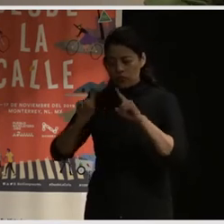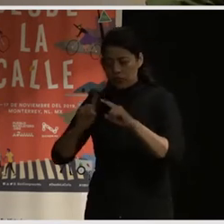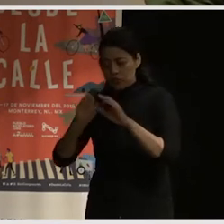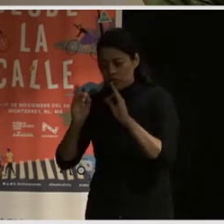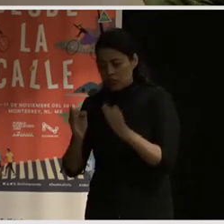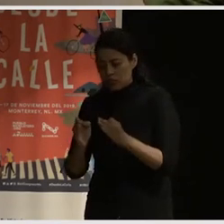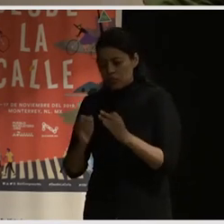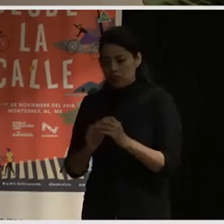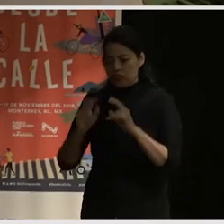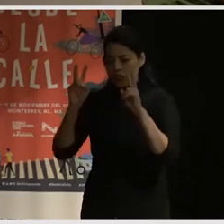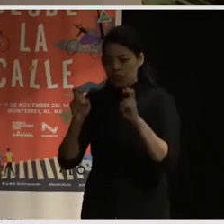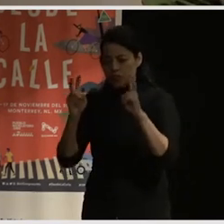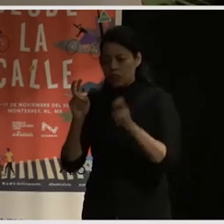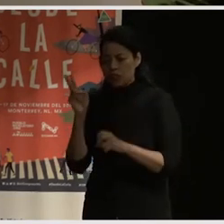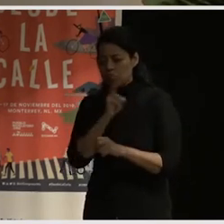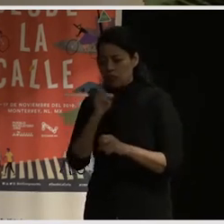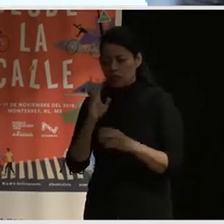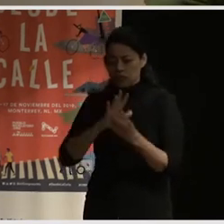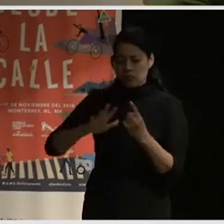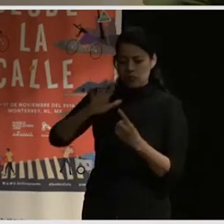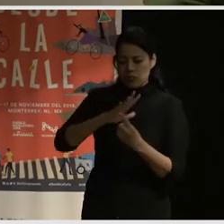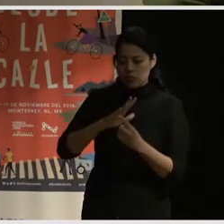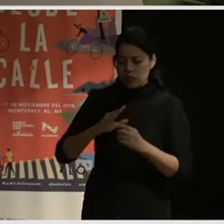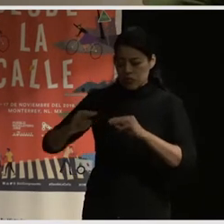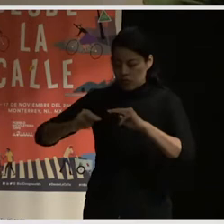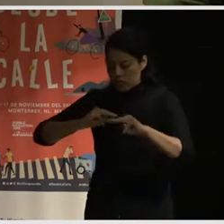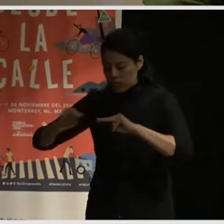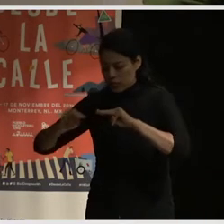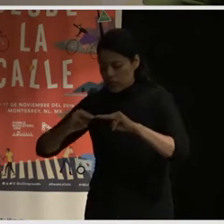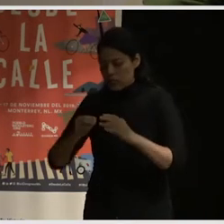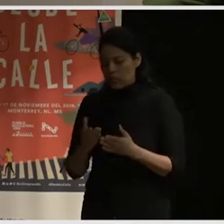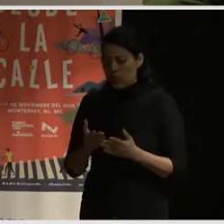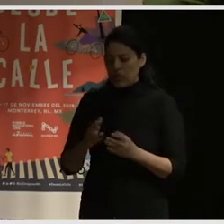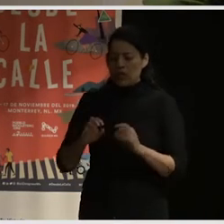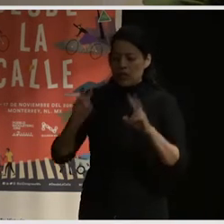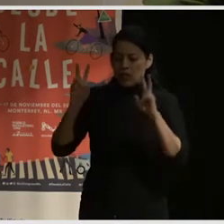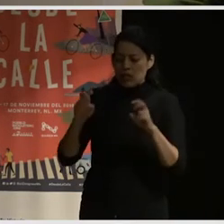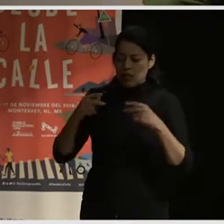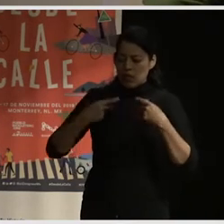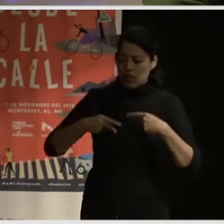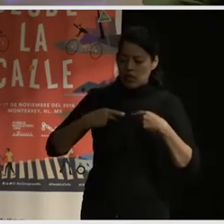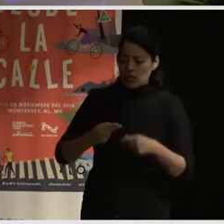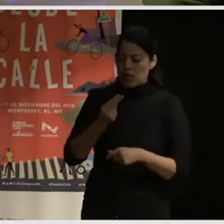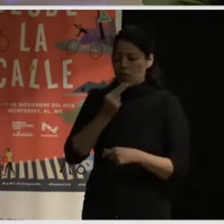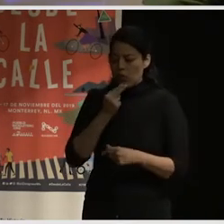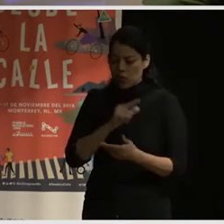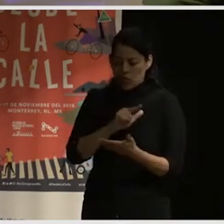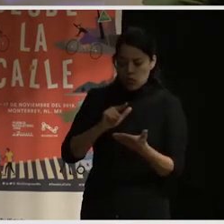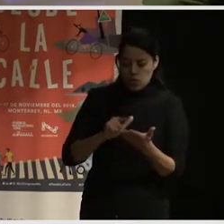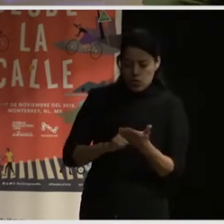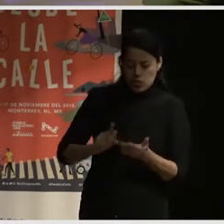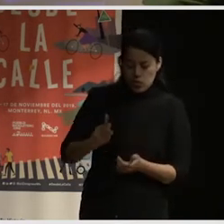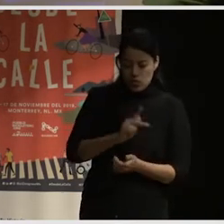la calidad del aire y la movilidad a través de otros ejes desde la cuestión social desde la cuestión del uso del espacio público que es